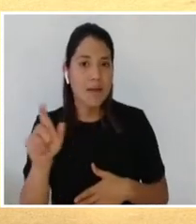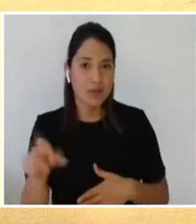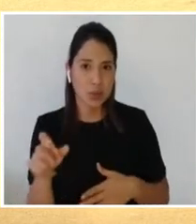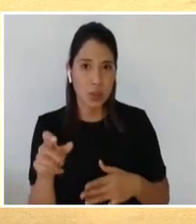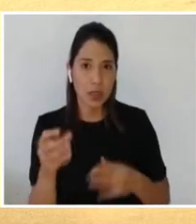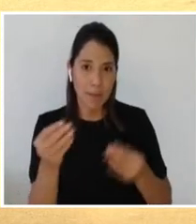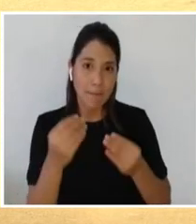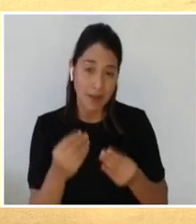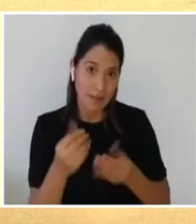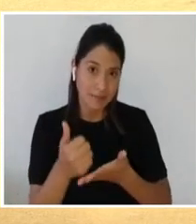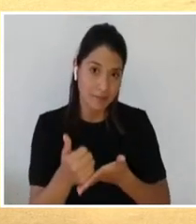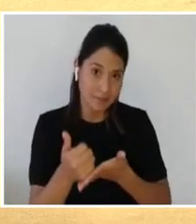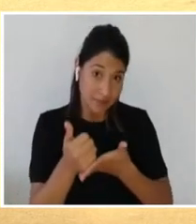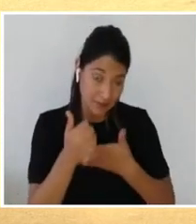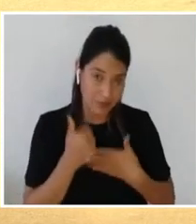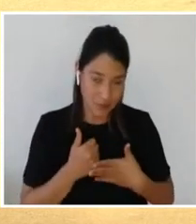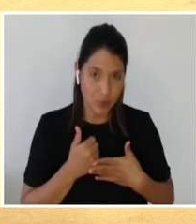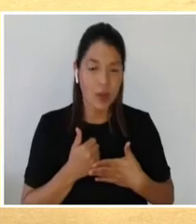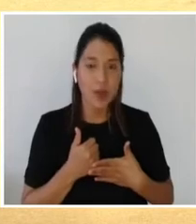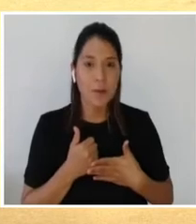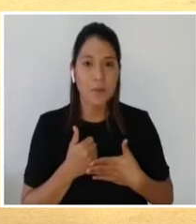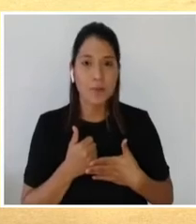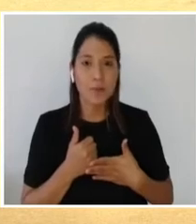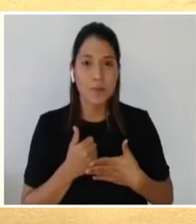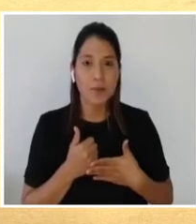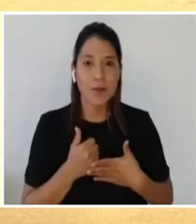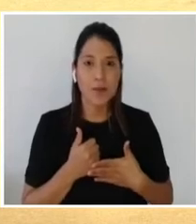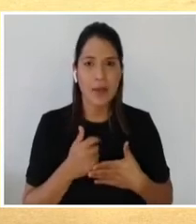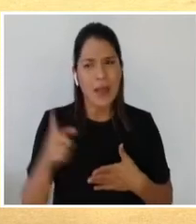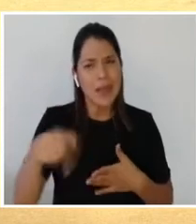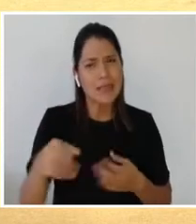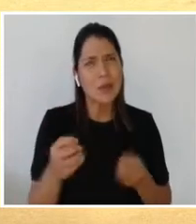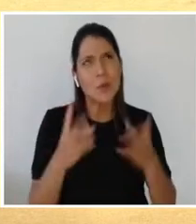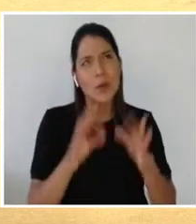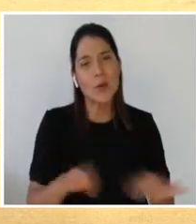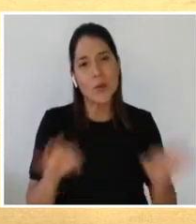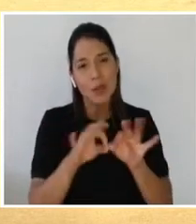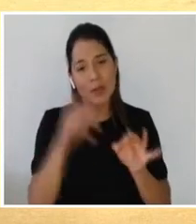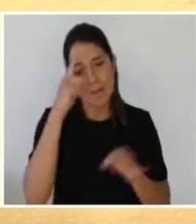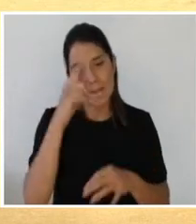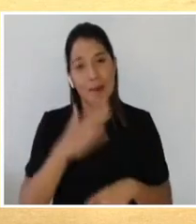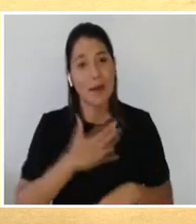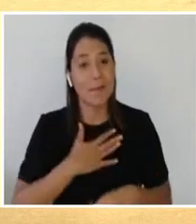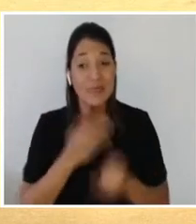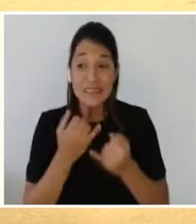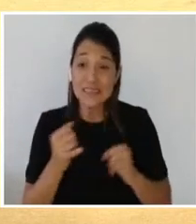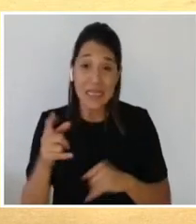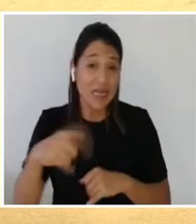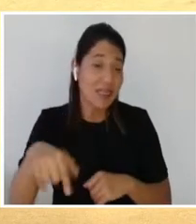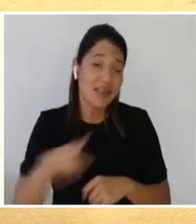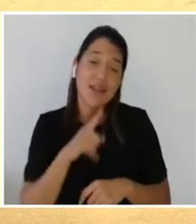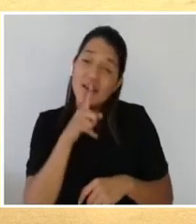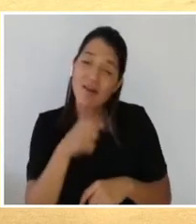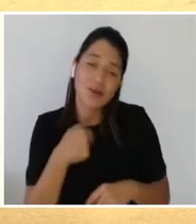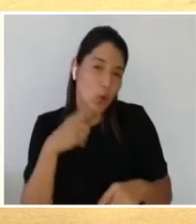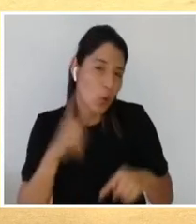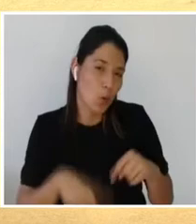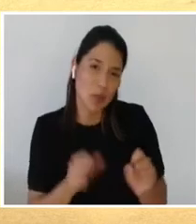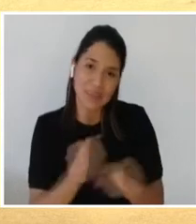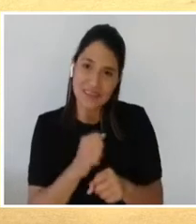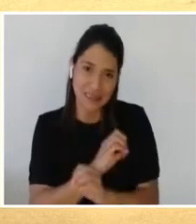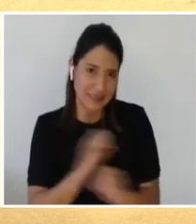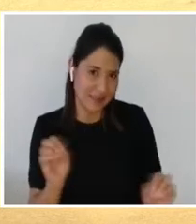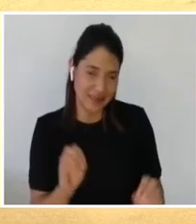ayudan, que son valiosísimas para mí, porque sin ellas de verdad que no hubiera podido hacer nada yo.